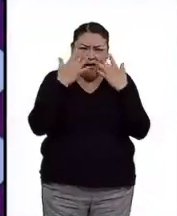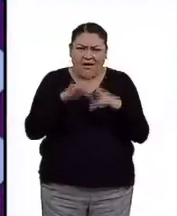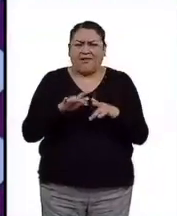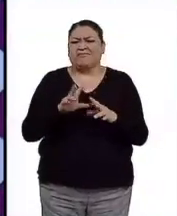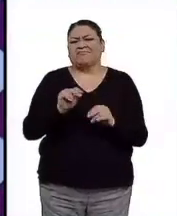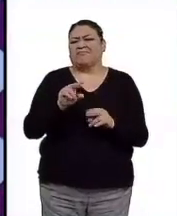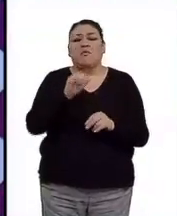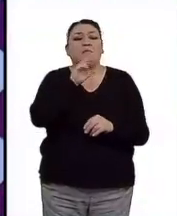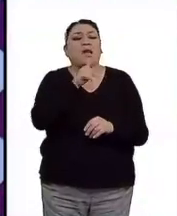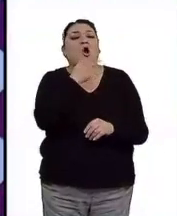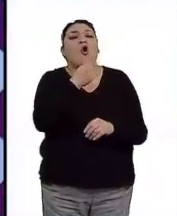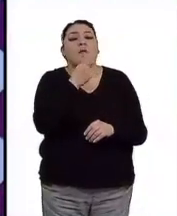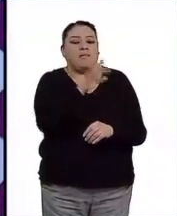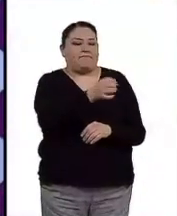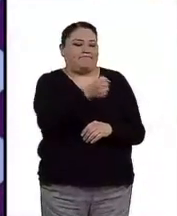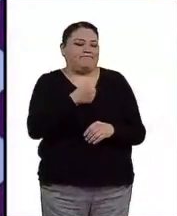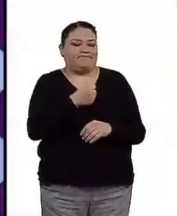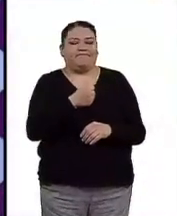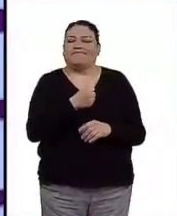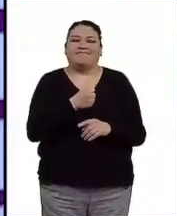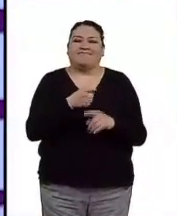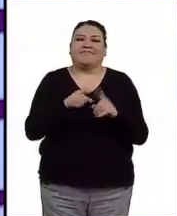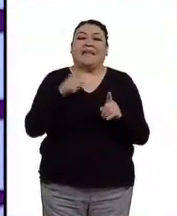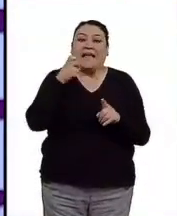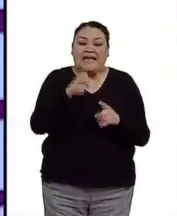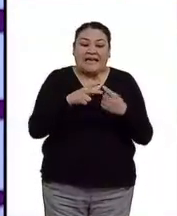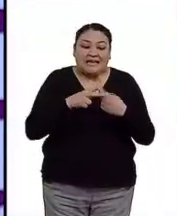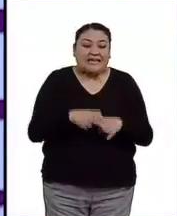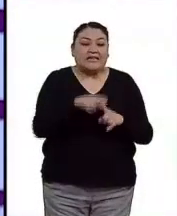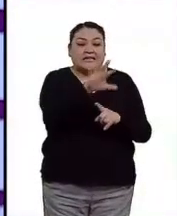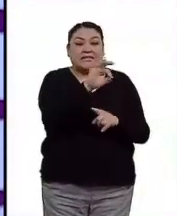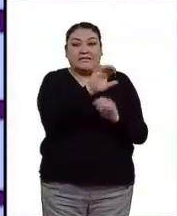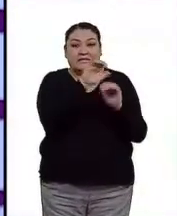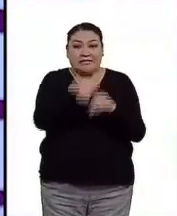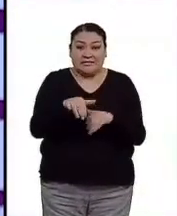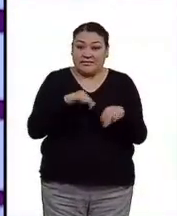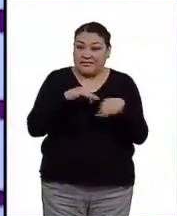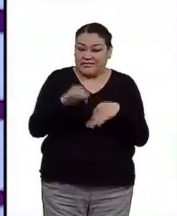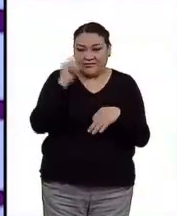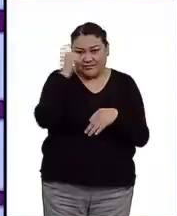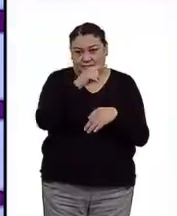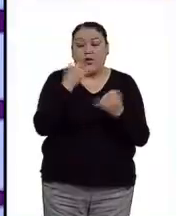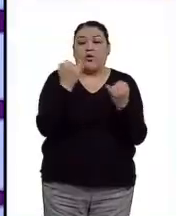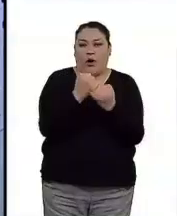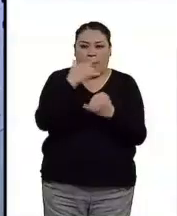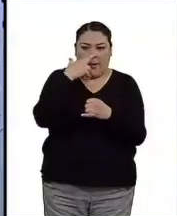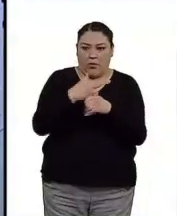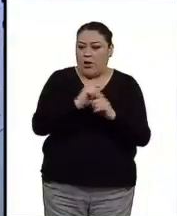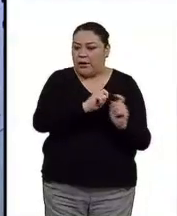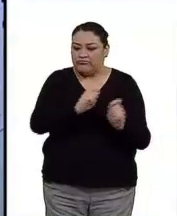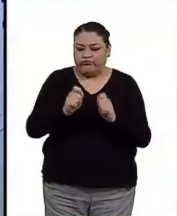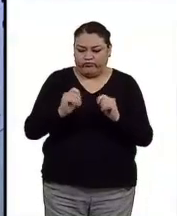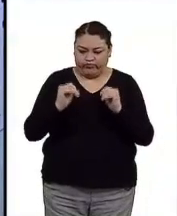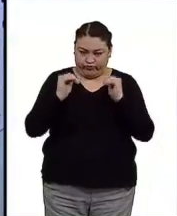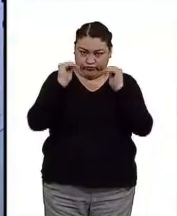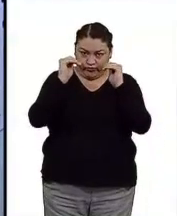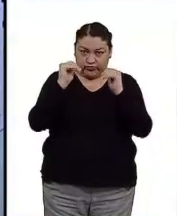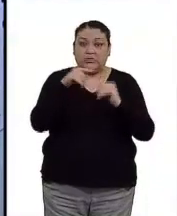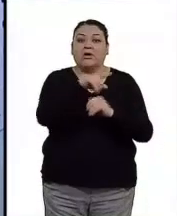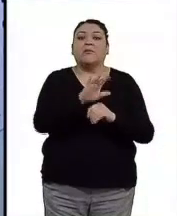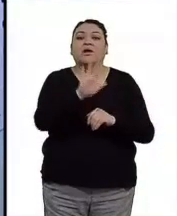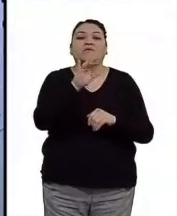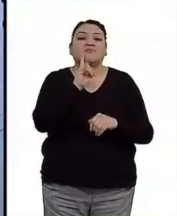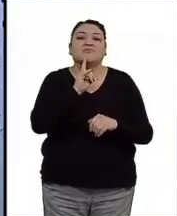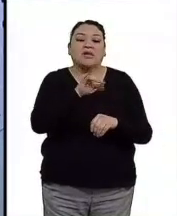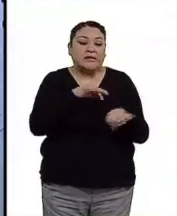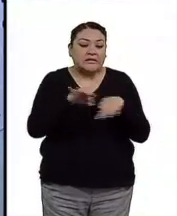hombre. Entonces, hay diferencias, hay discriminación desde la contratación en la cuestión de los ascensos. El trabajo de las mujeres se ve como temporal